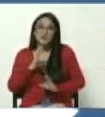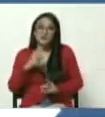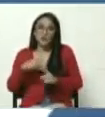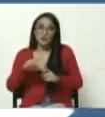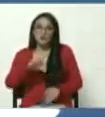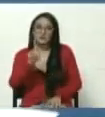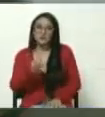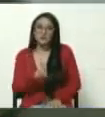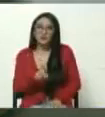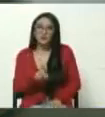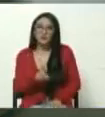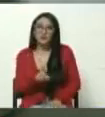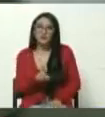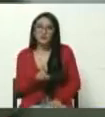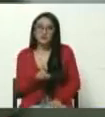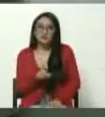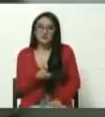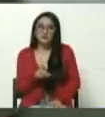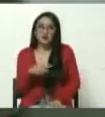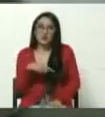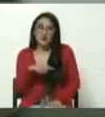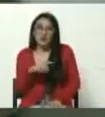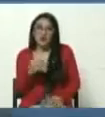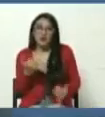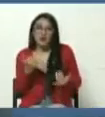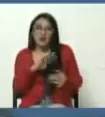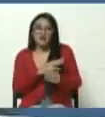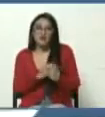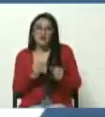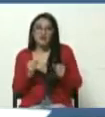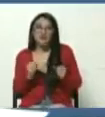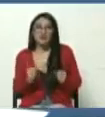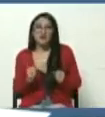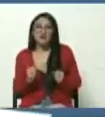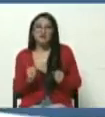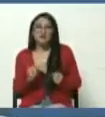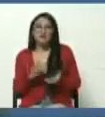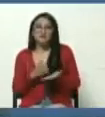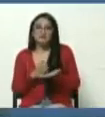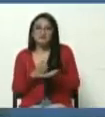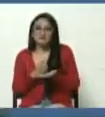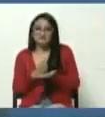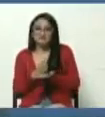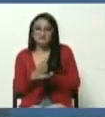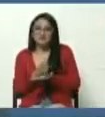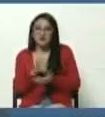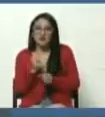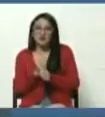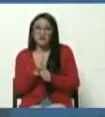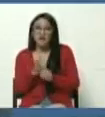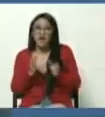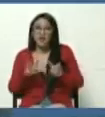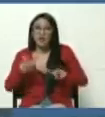pregunta, nos hemos encontrado la fortaleza y la firmeza de la clase trabajadora de